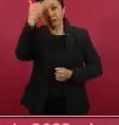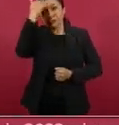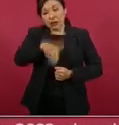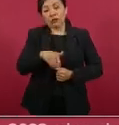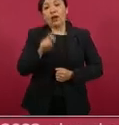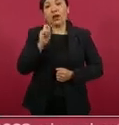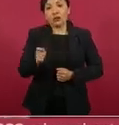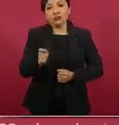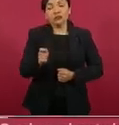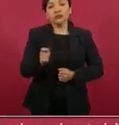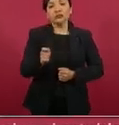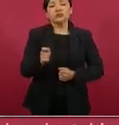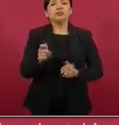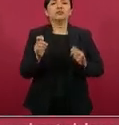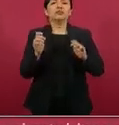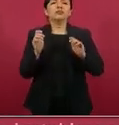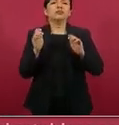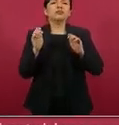ya con la